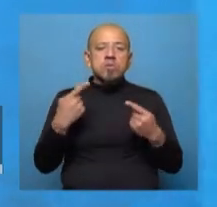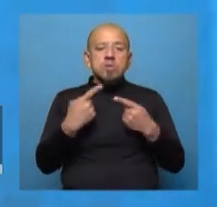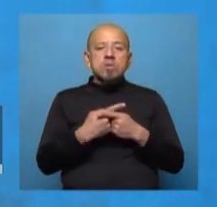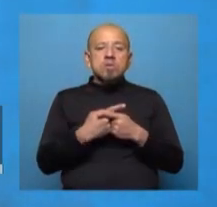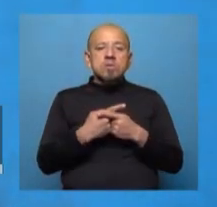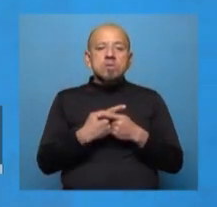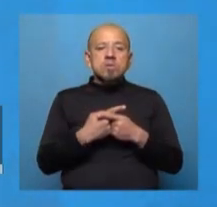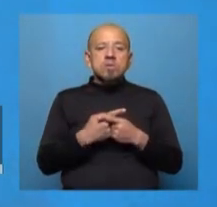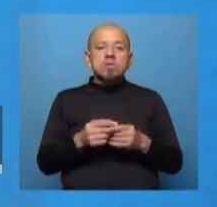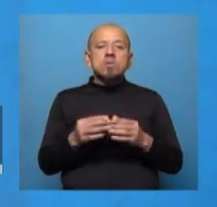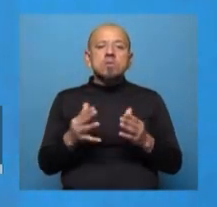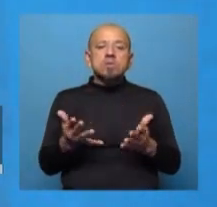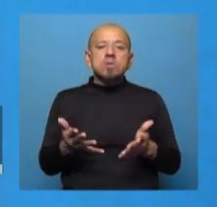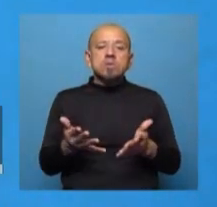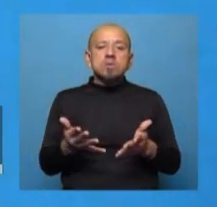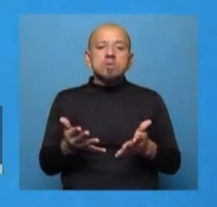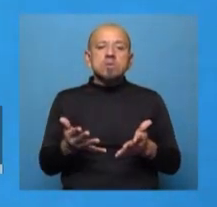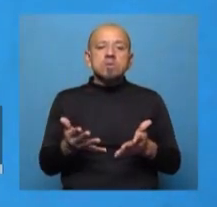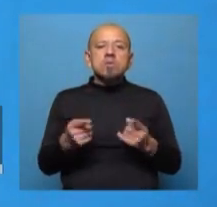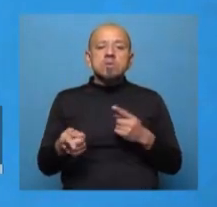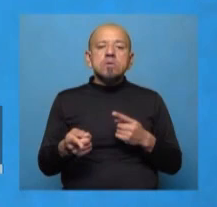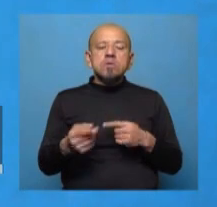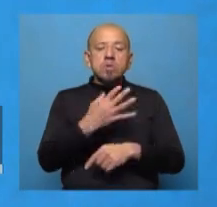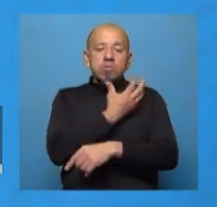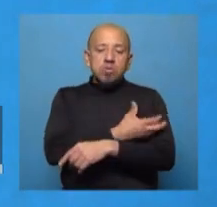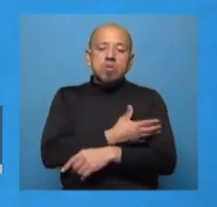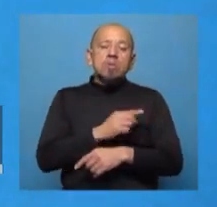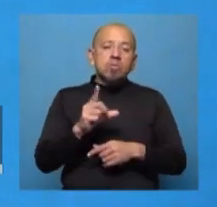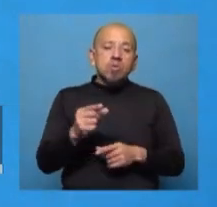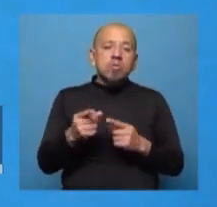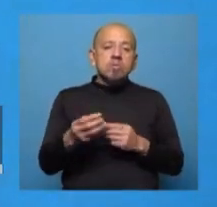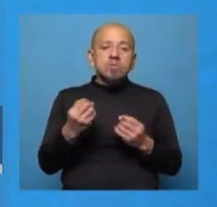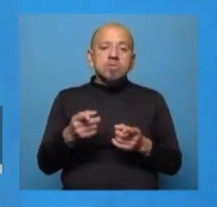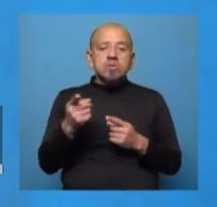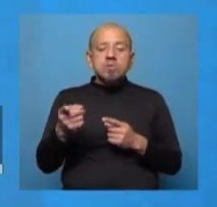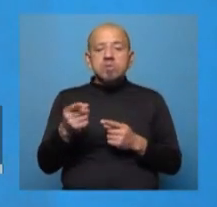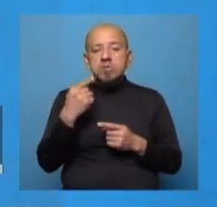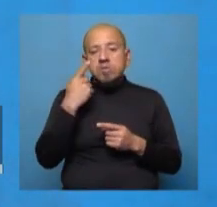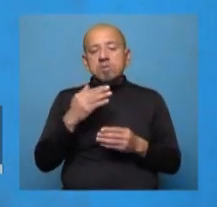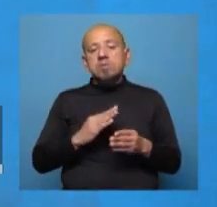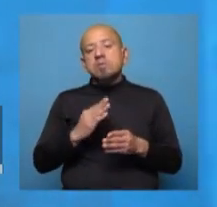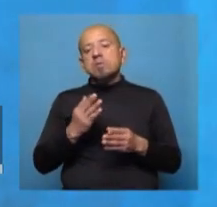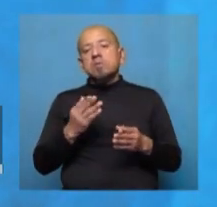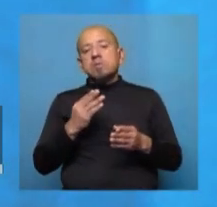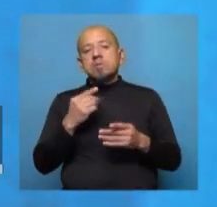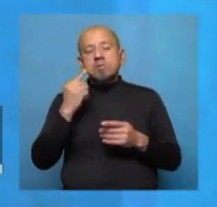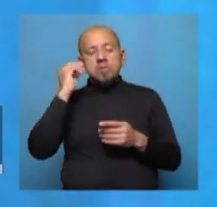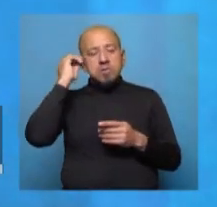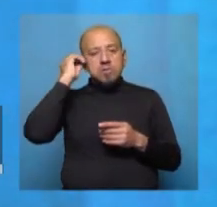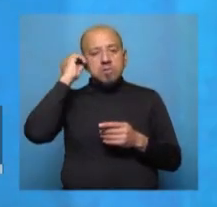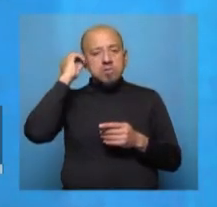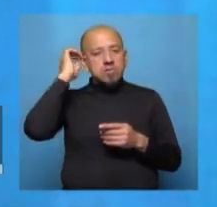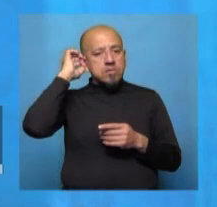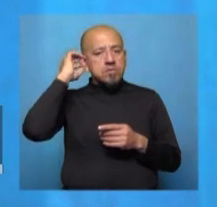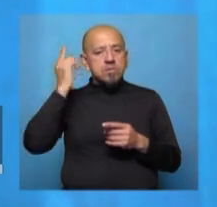parece un resultado francamente pobre porque yo escuchaba en la introducción e